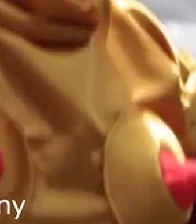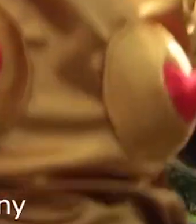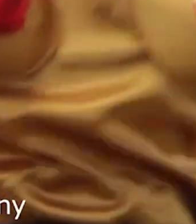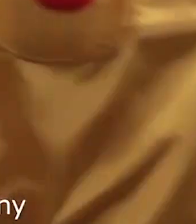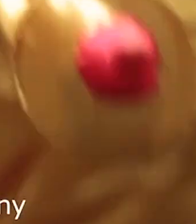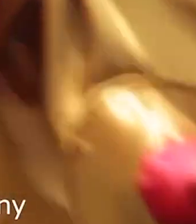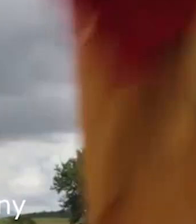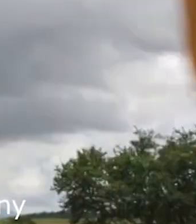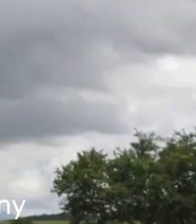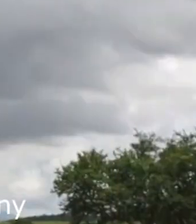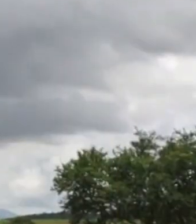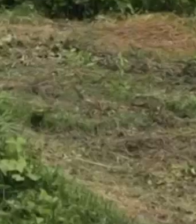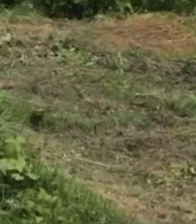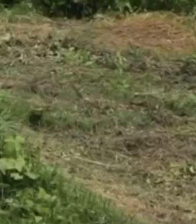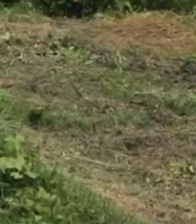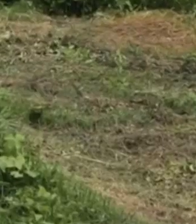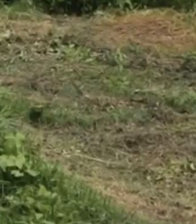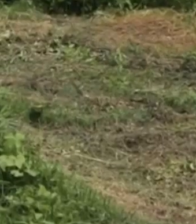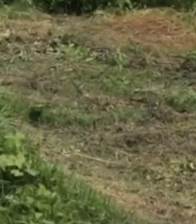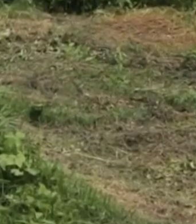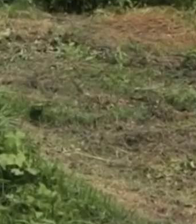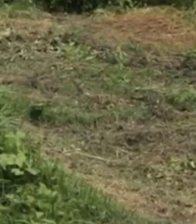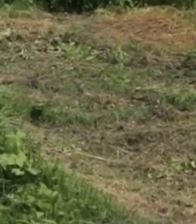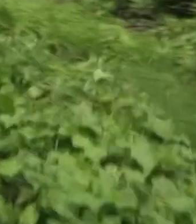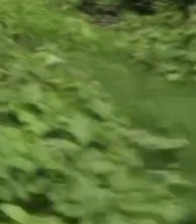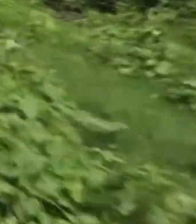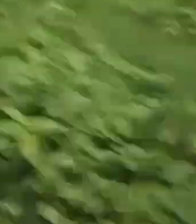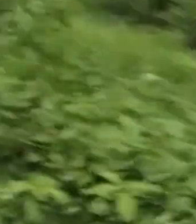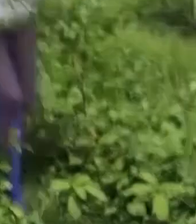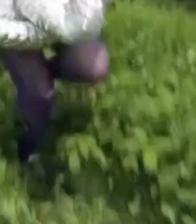cuidar nuestro destino.